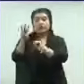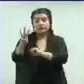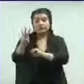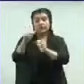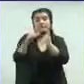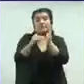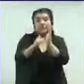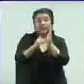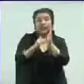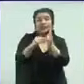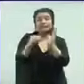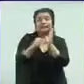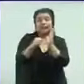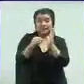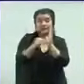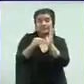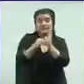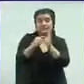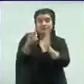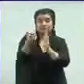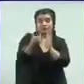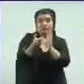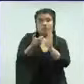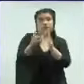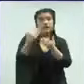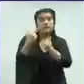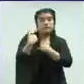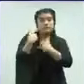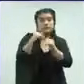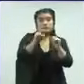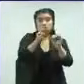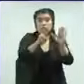799.783.000 quetzales se hace responsable del